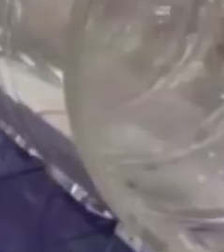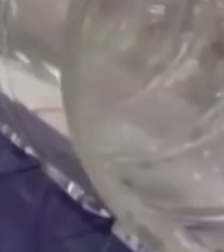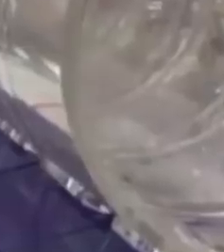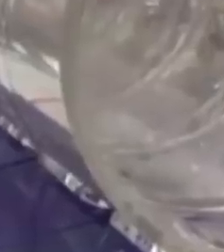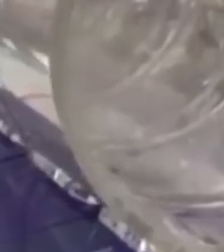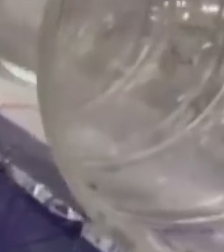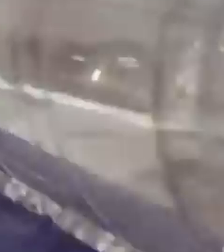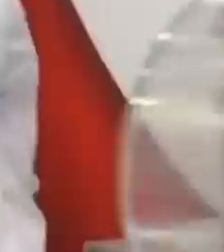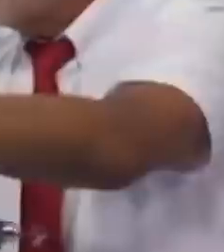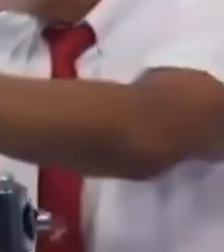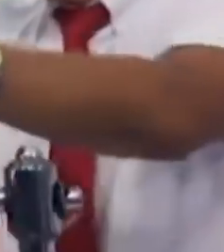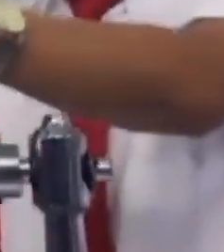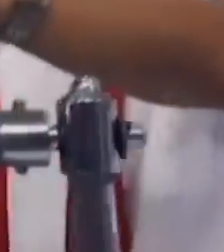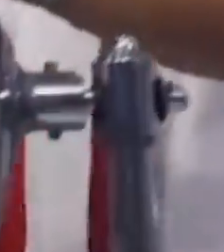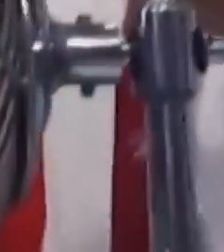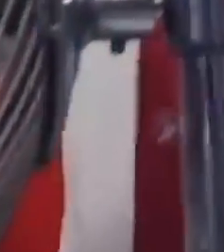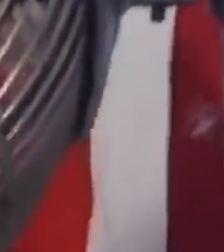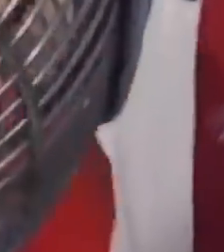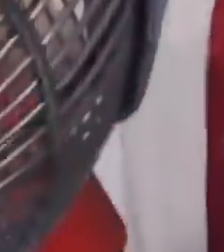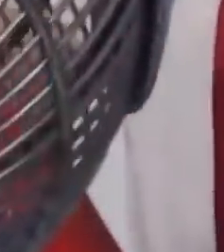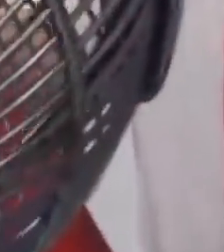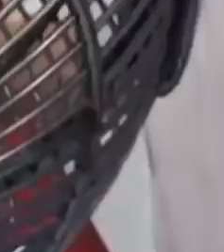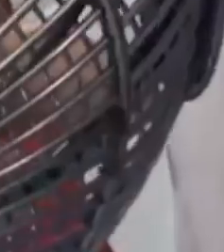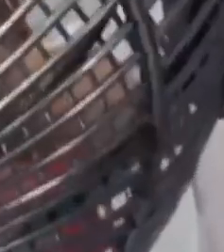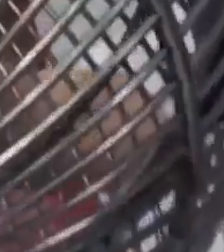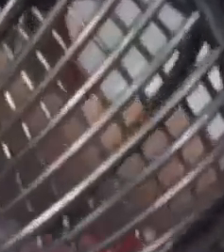de Protección Social de San José.